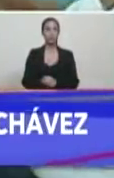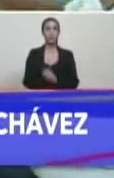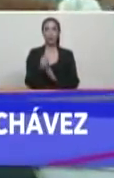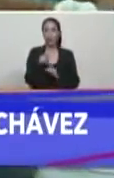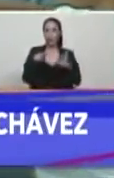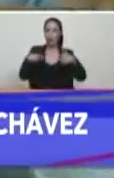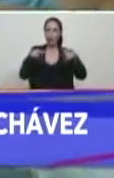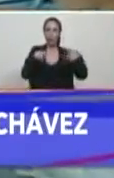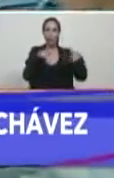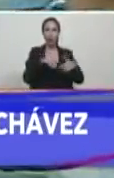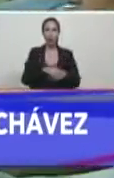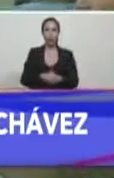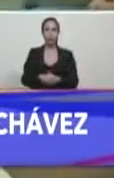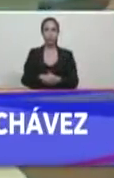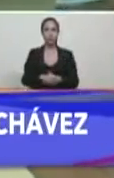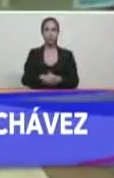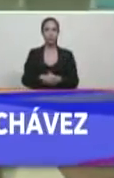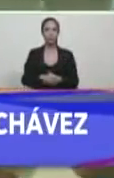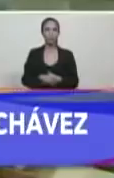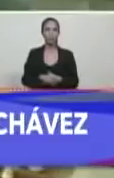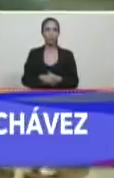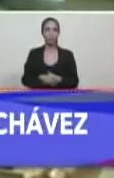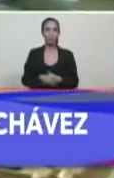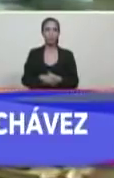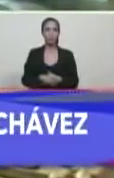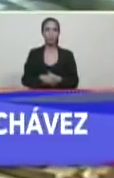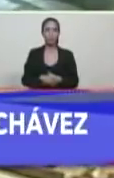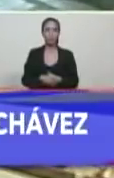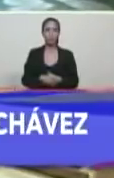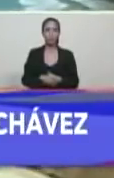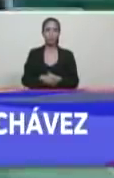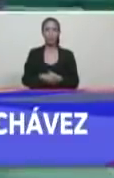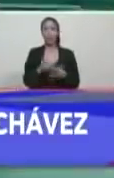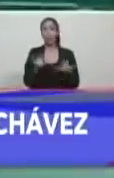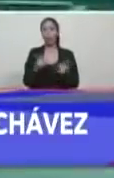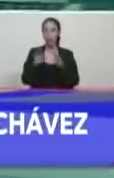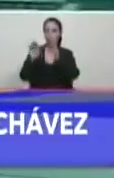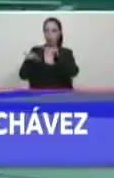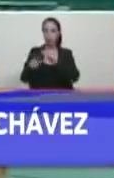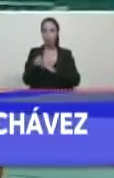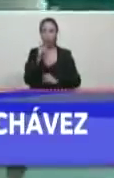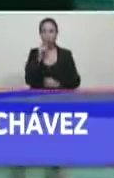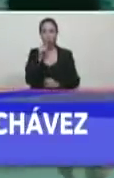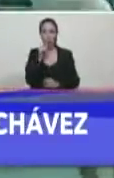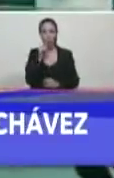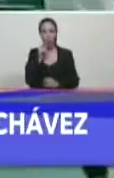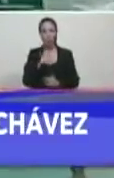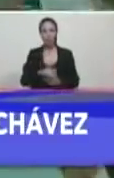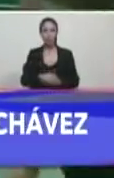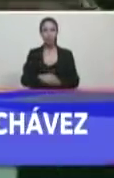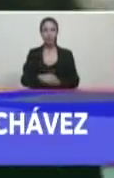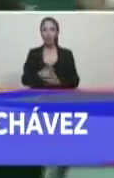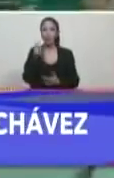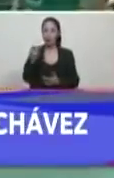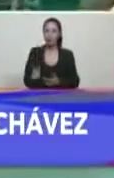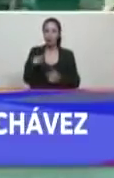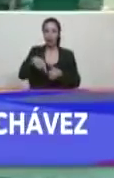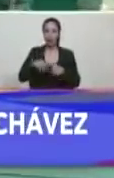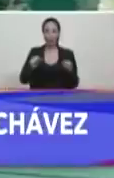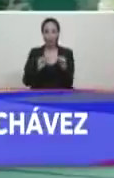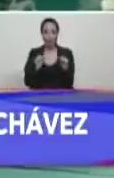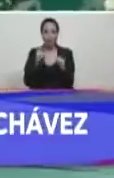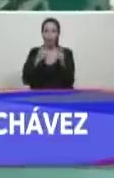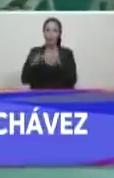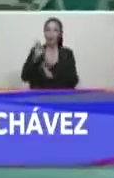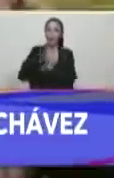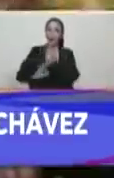base de misiones, yo quiero pedirle al compañero responsable del Movimiento por la Paz y la Vida, Carlos Rosales, para que también nos